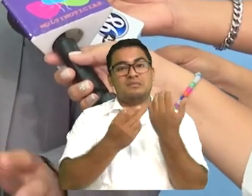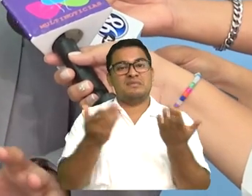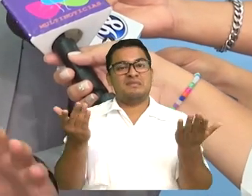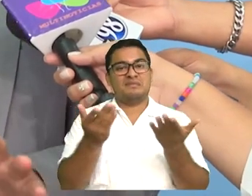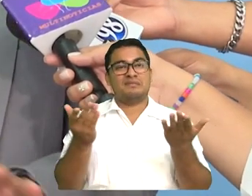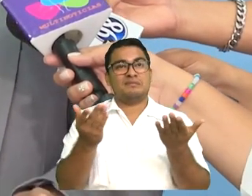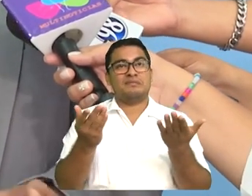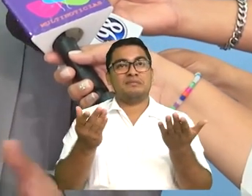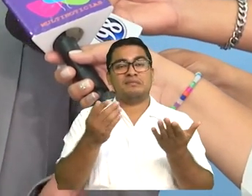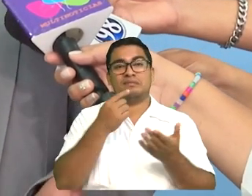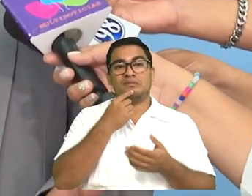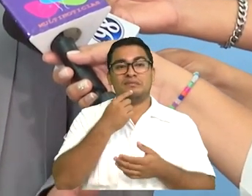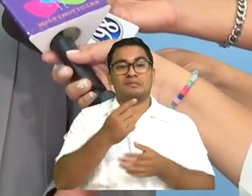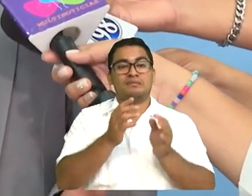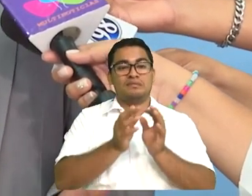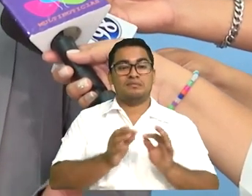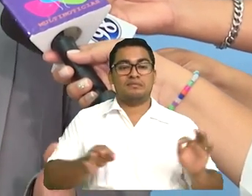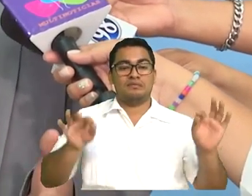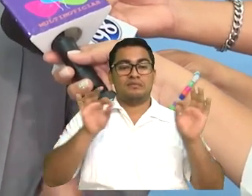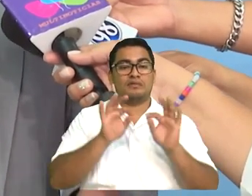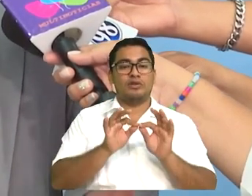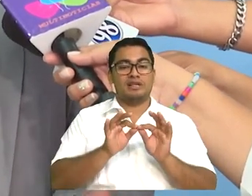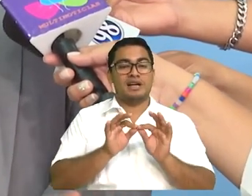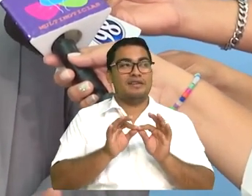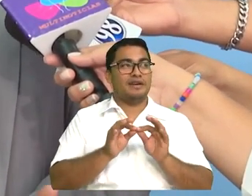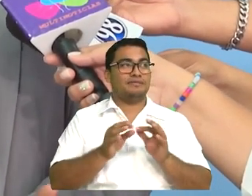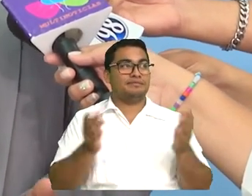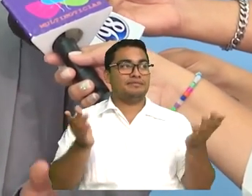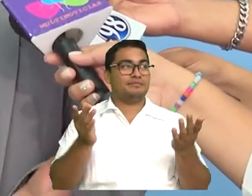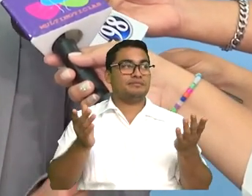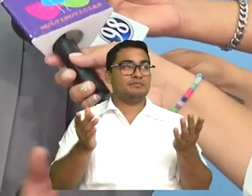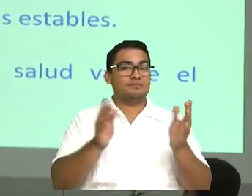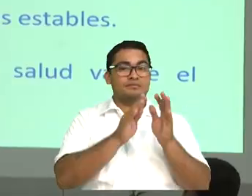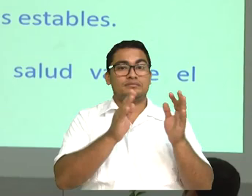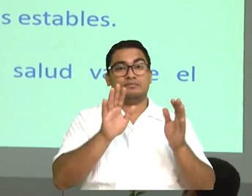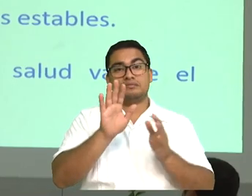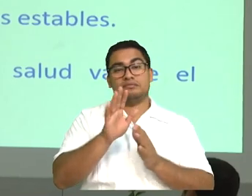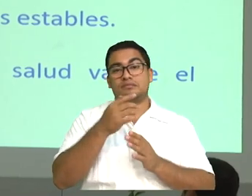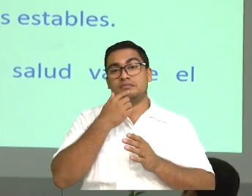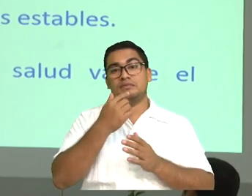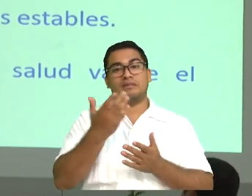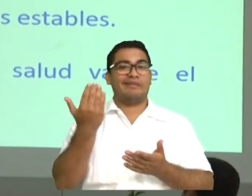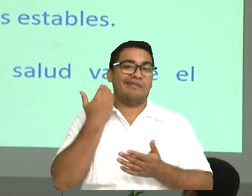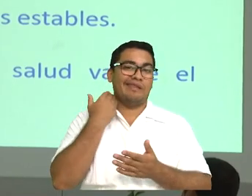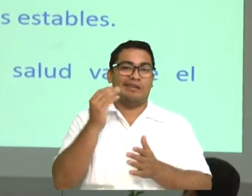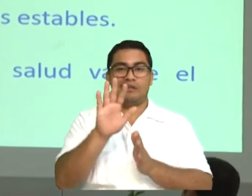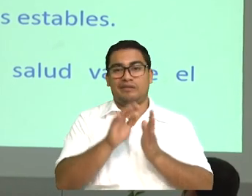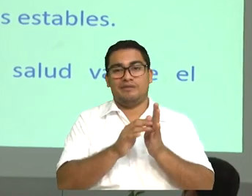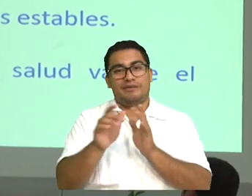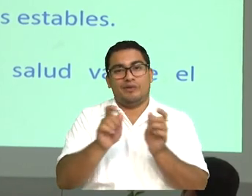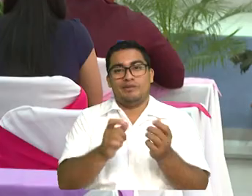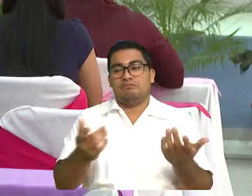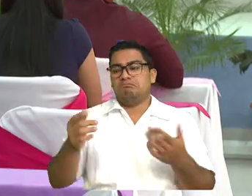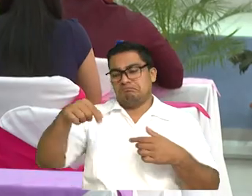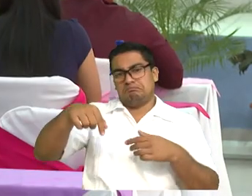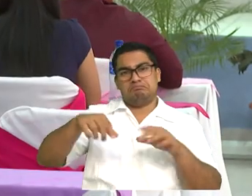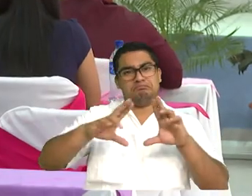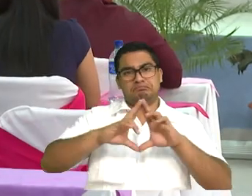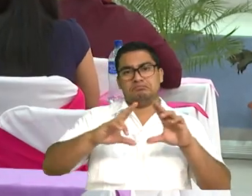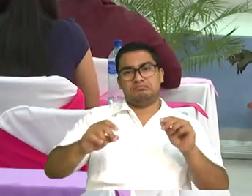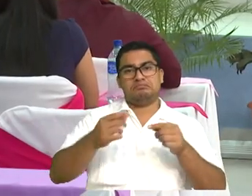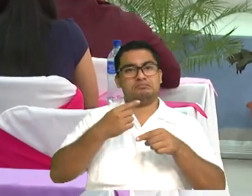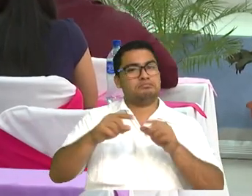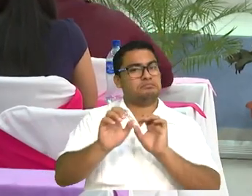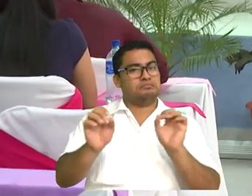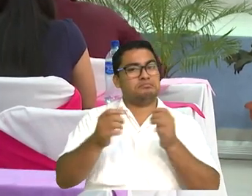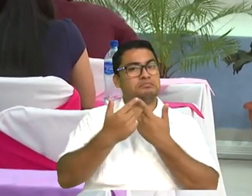esta, viéndose barato, podrá costar unos $3,000 a $5,000. Difícilmente lo va a poder pagar alguien, y esto es gratuito en nuestro